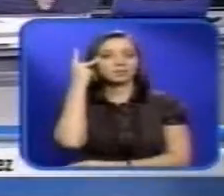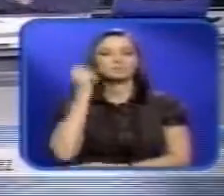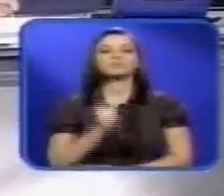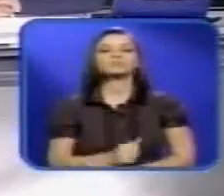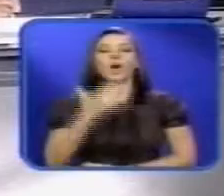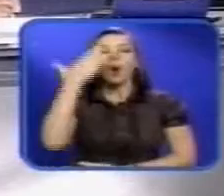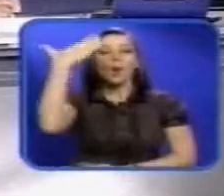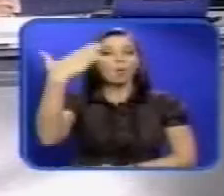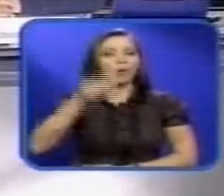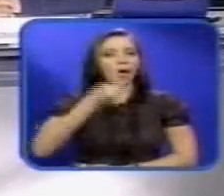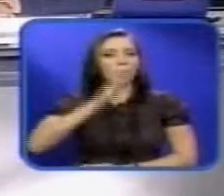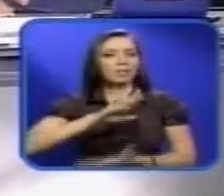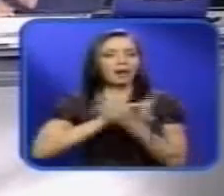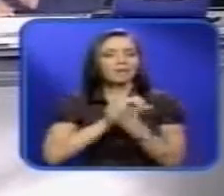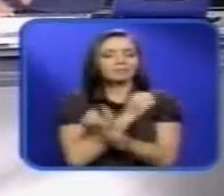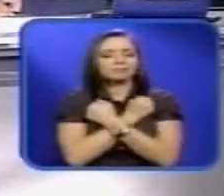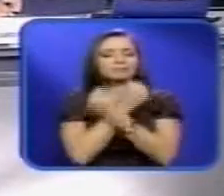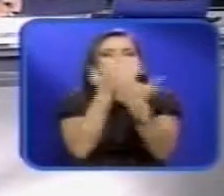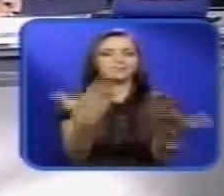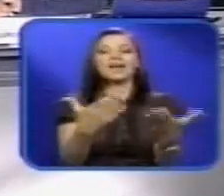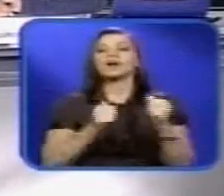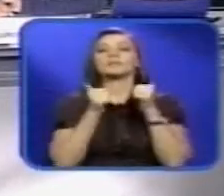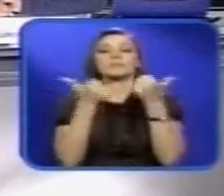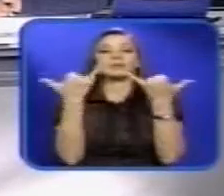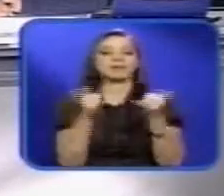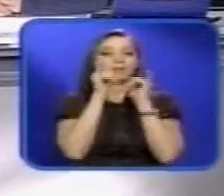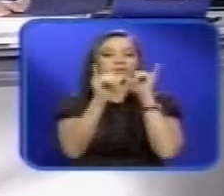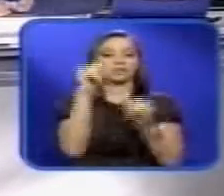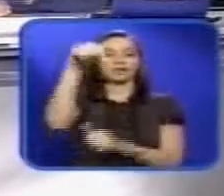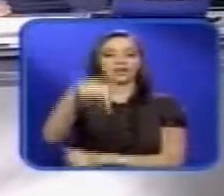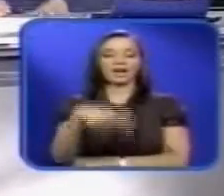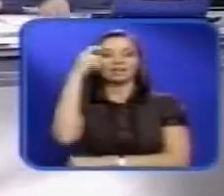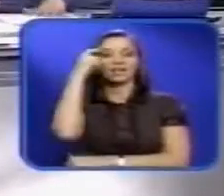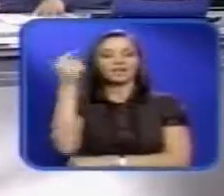Hola amigos, un fuerte abrazo para todos. Comenzamos de inmediato con las informaciones más importantes del día.